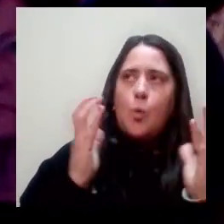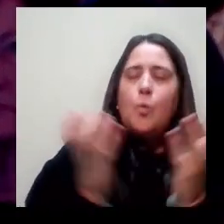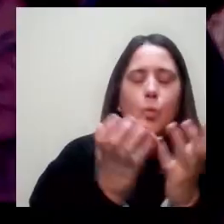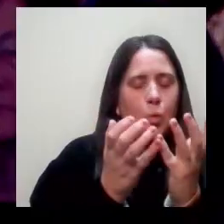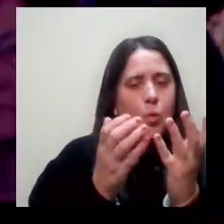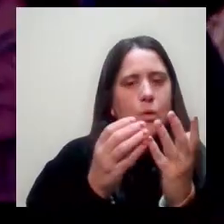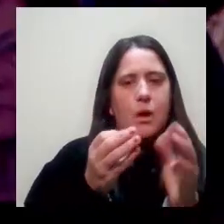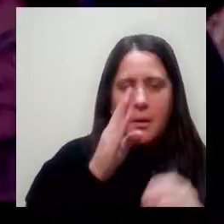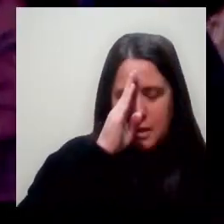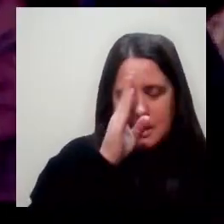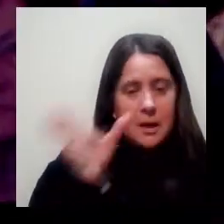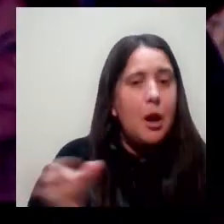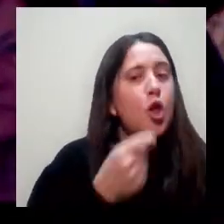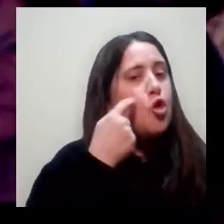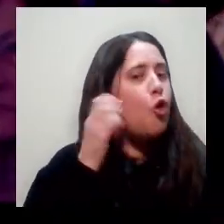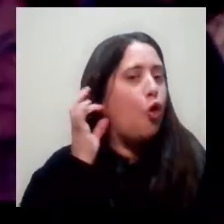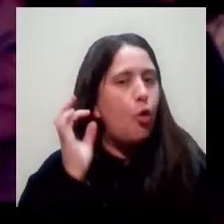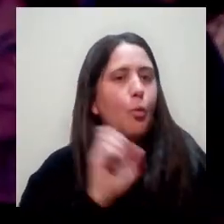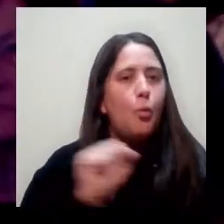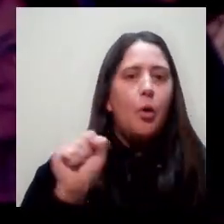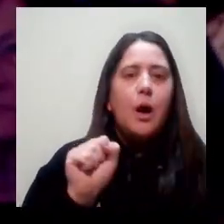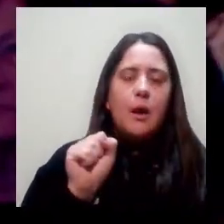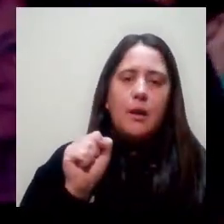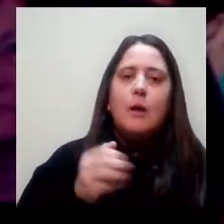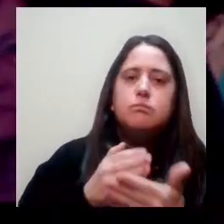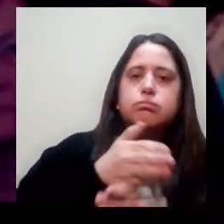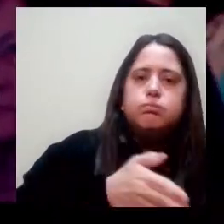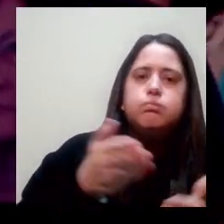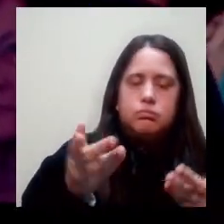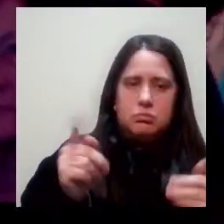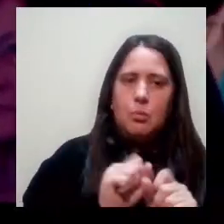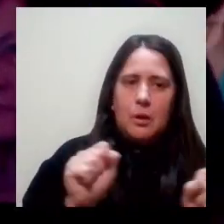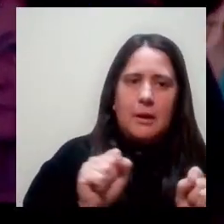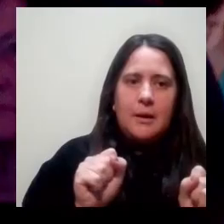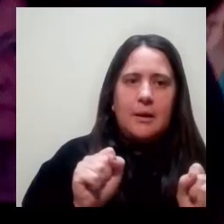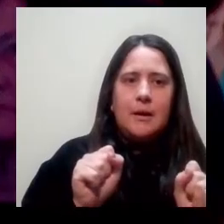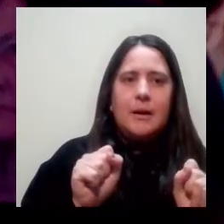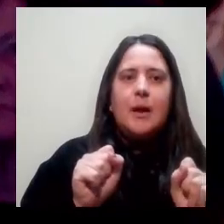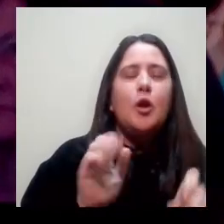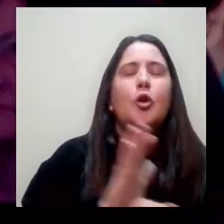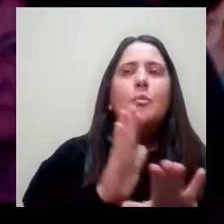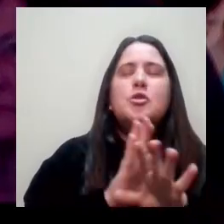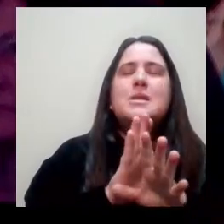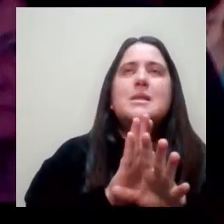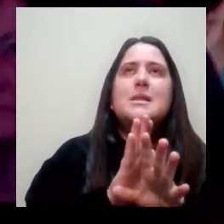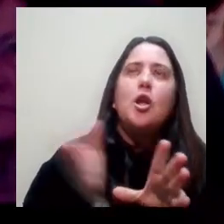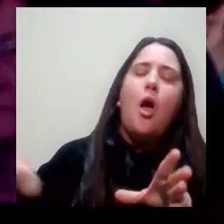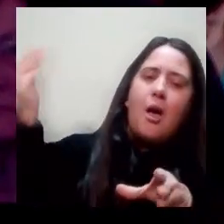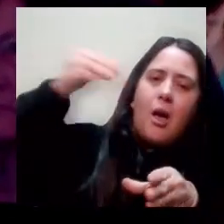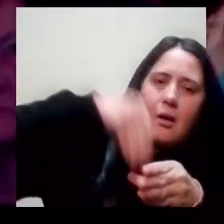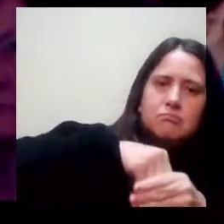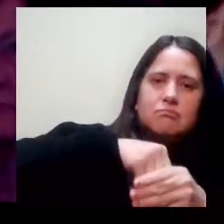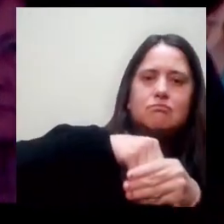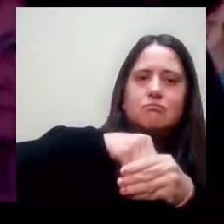todos y todas puedan acceder a la propuesta. Un paraguas lo suficientemente amplio donde todos y